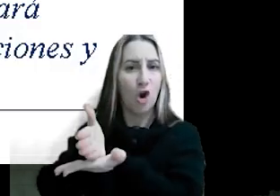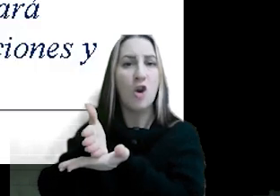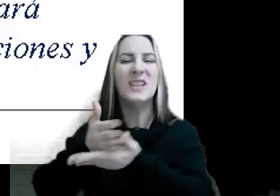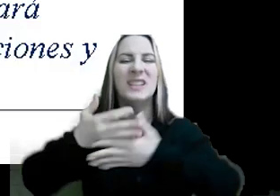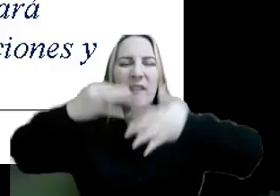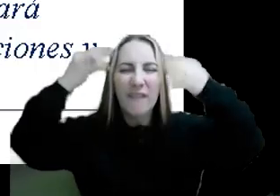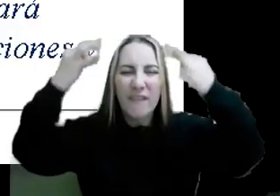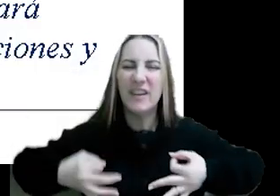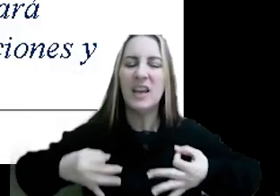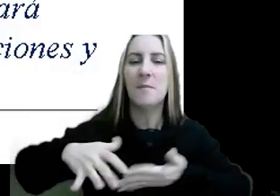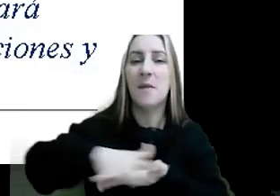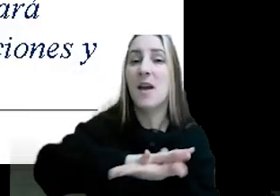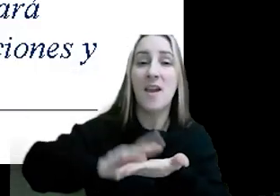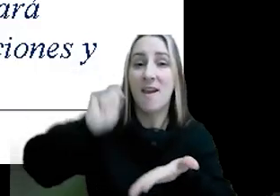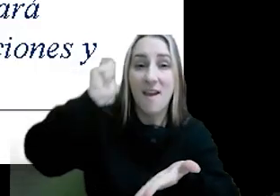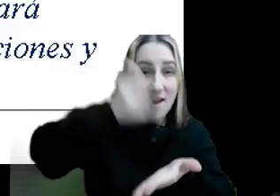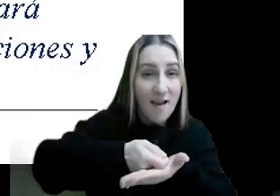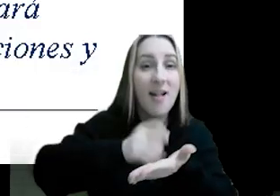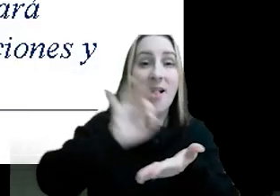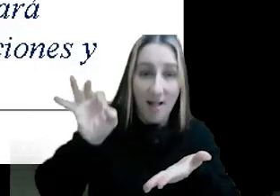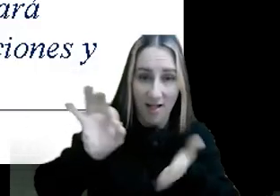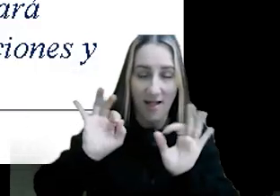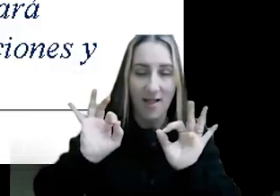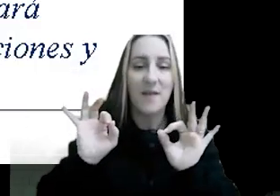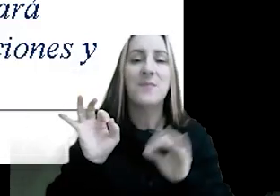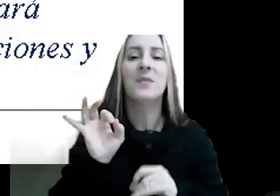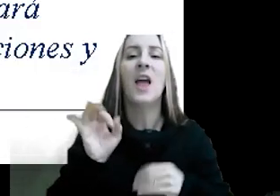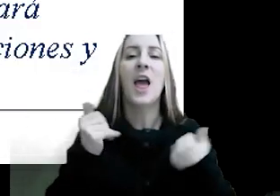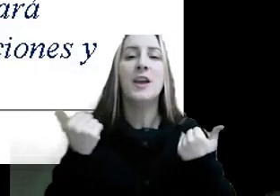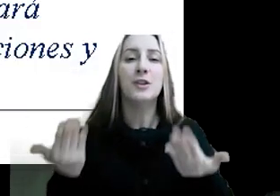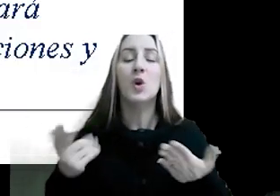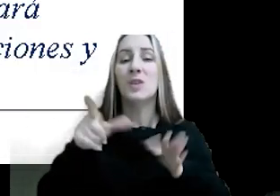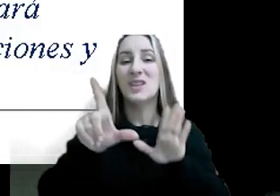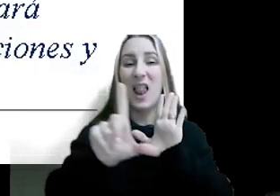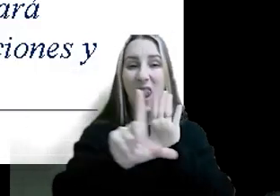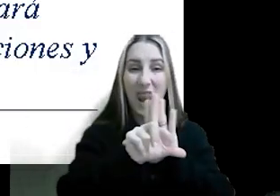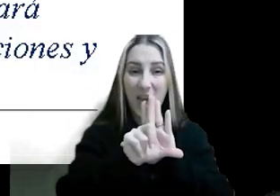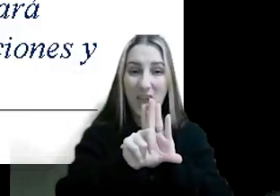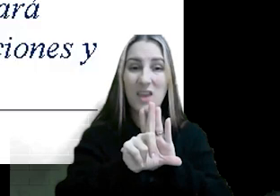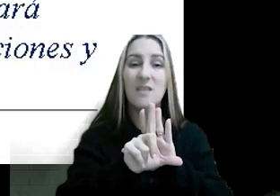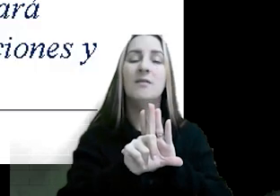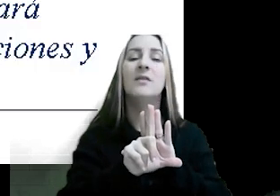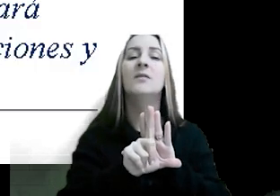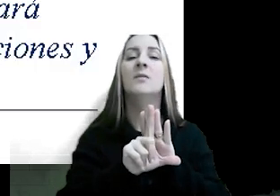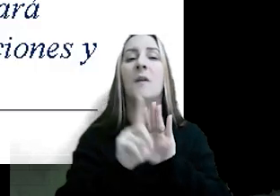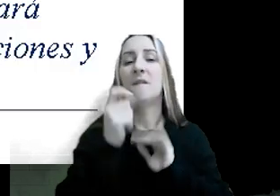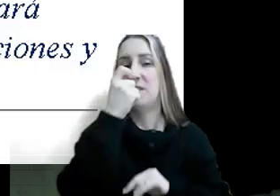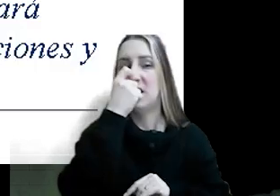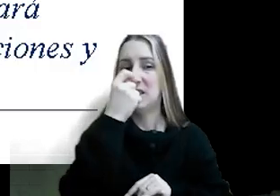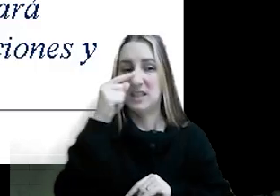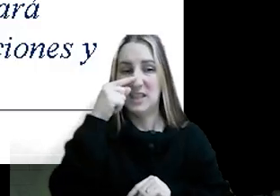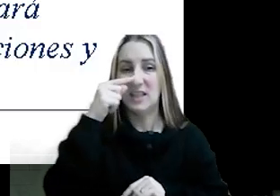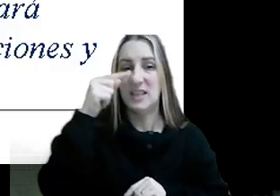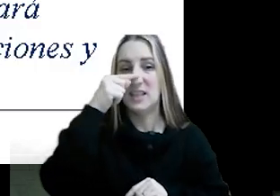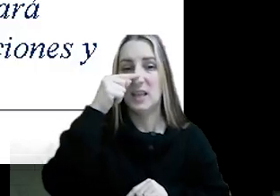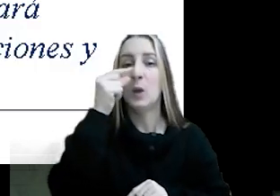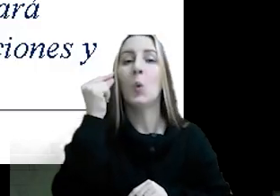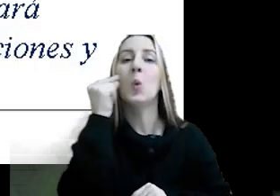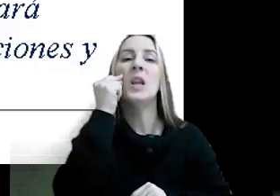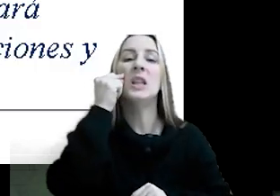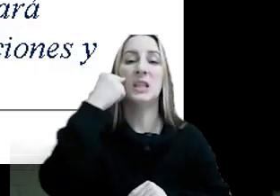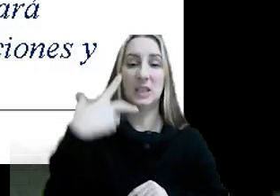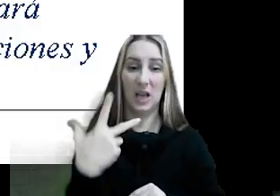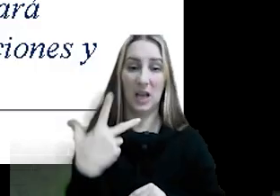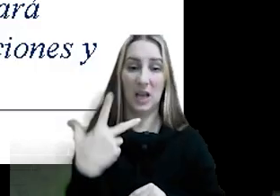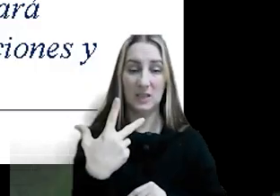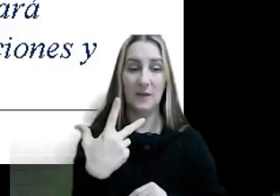ni abonadas. Sobre esta ley que incorporó la ley 27743, que en